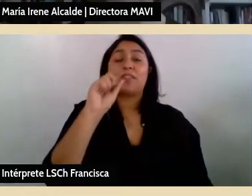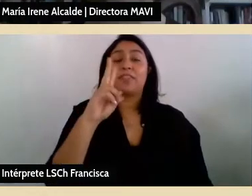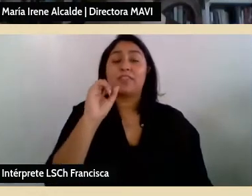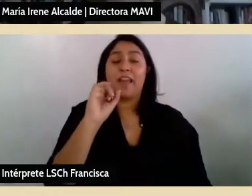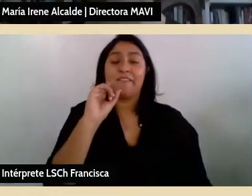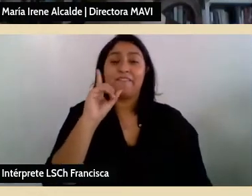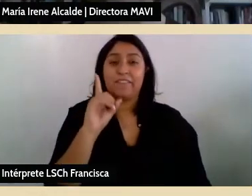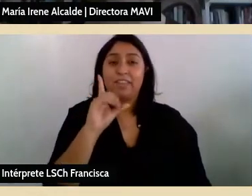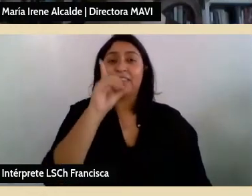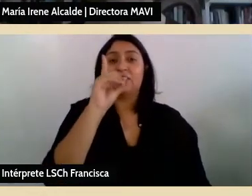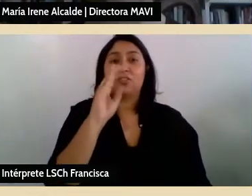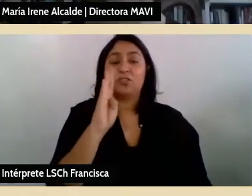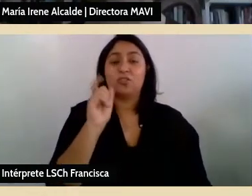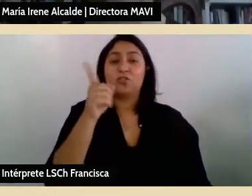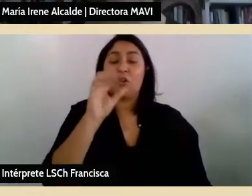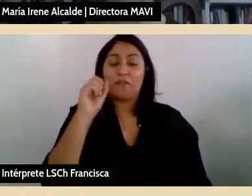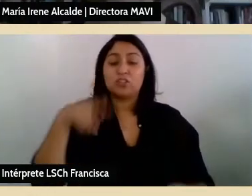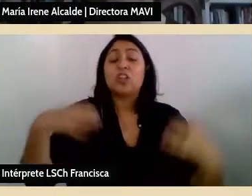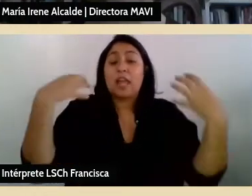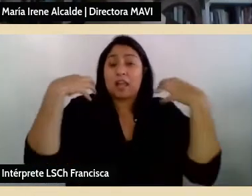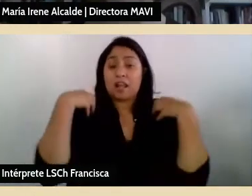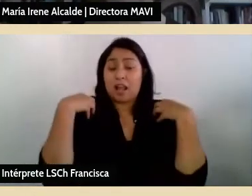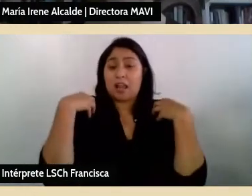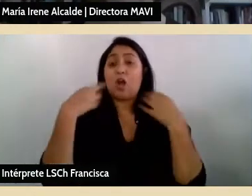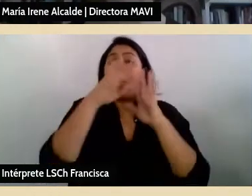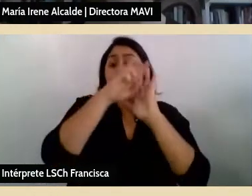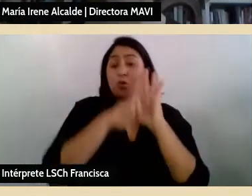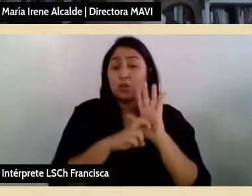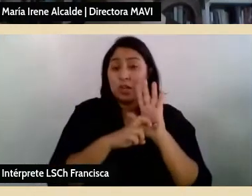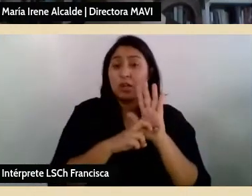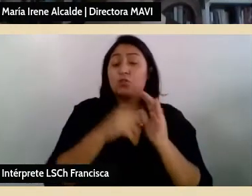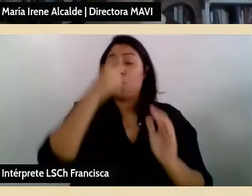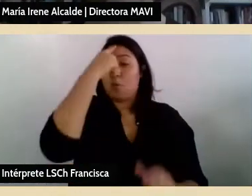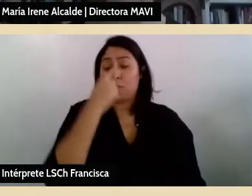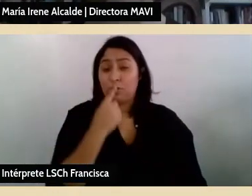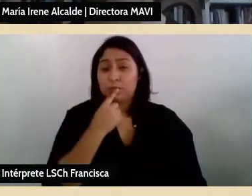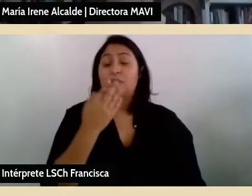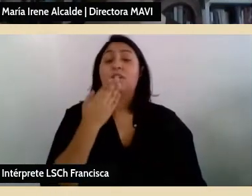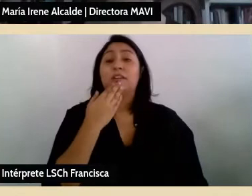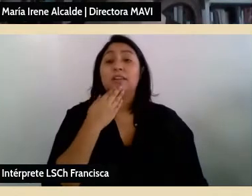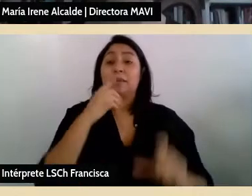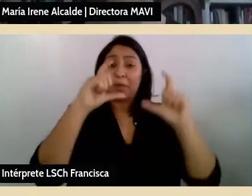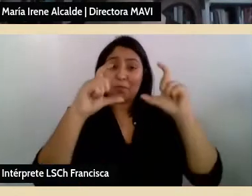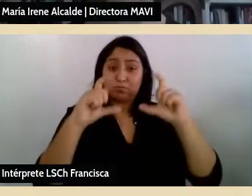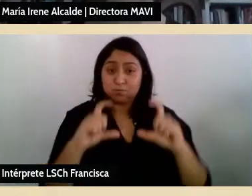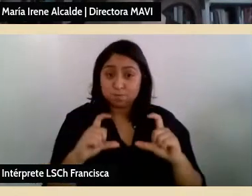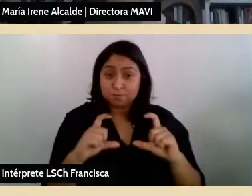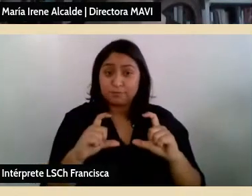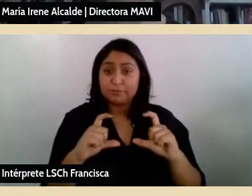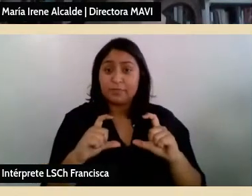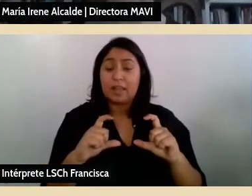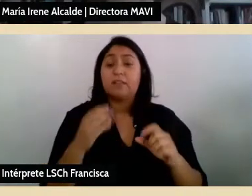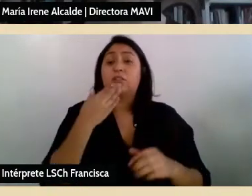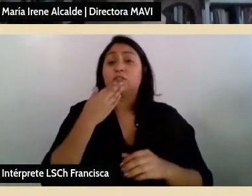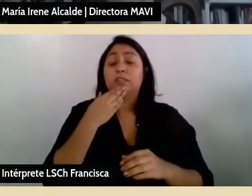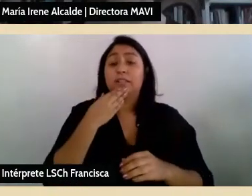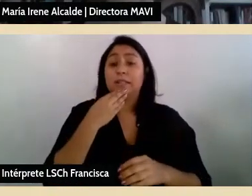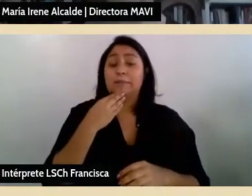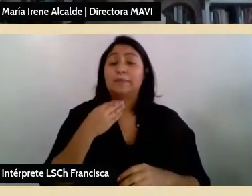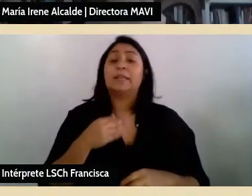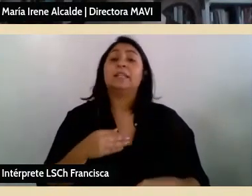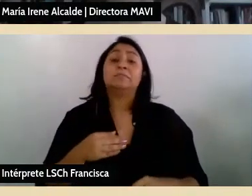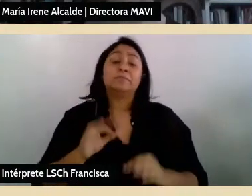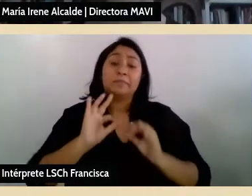que es encargado de proyectos del museo. Y muy importante, abajo en el recuadro se encuentra también Francisca Orellana,